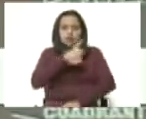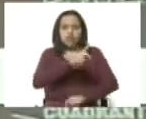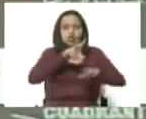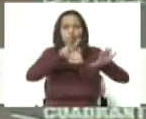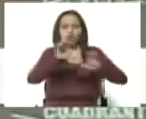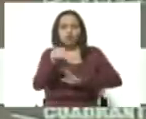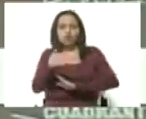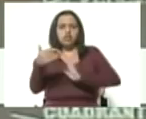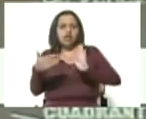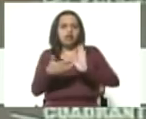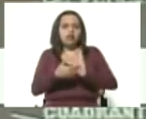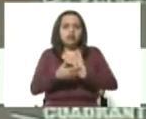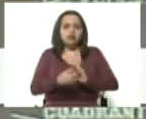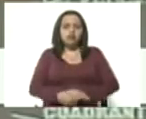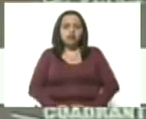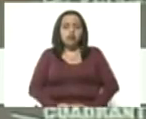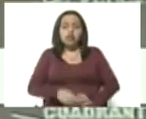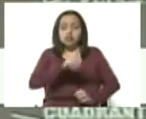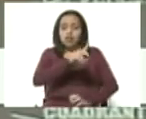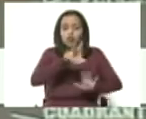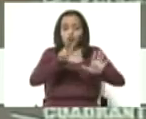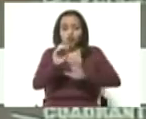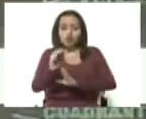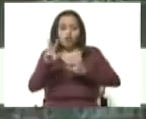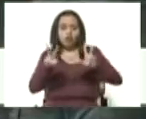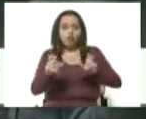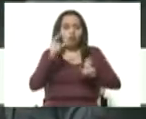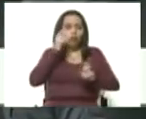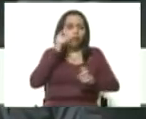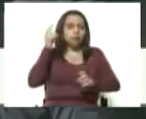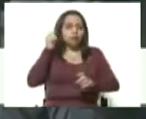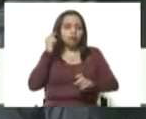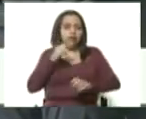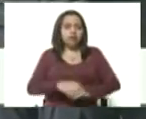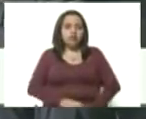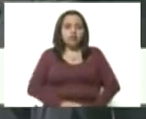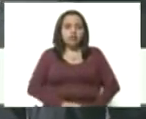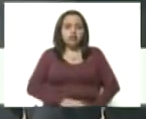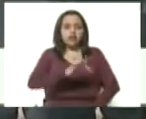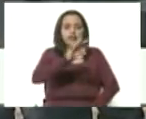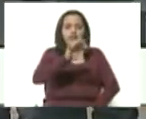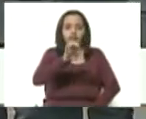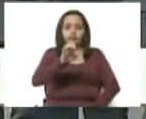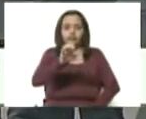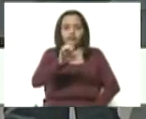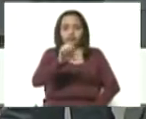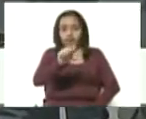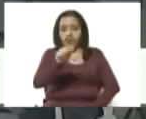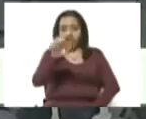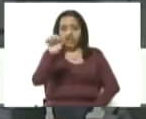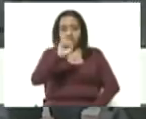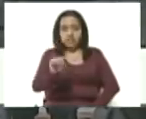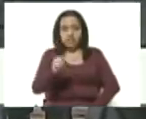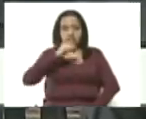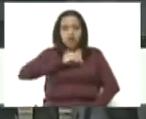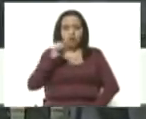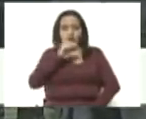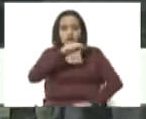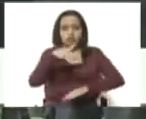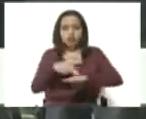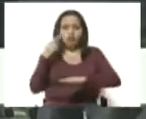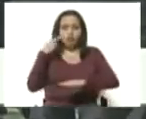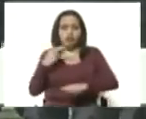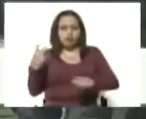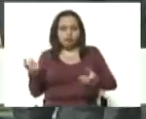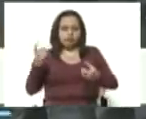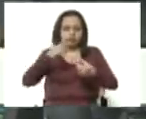nuevos hombres y mujeres de la Fuerza de Acción Especial de la Policía Nacional Bolivariana para que se incorporen a la